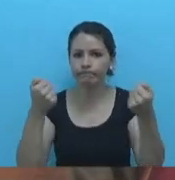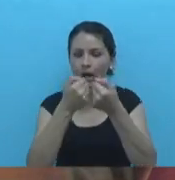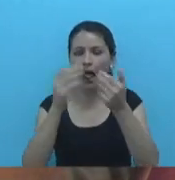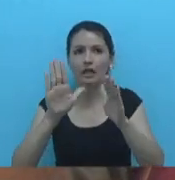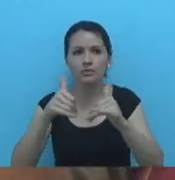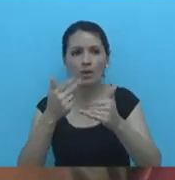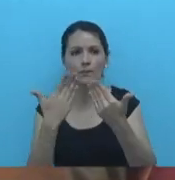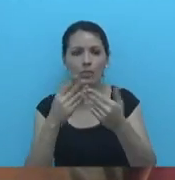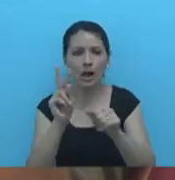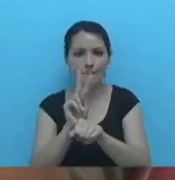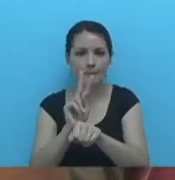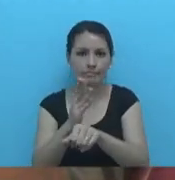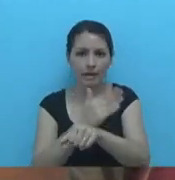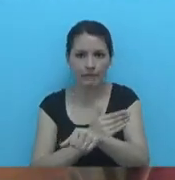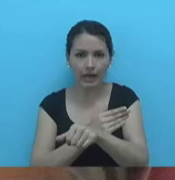presentando este proyecto, pero